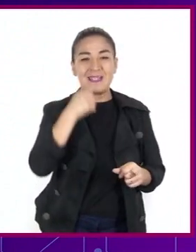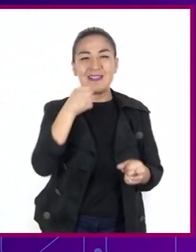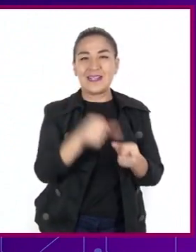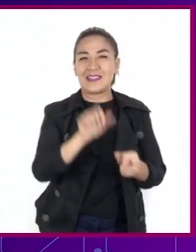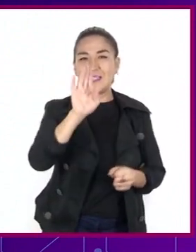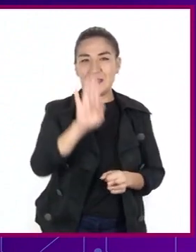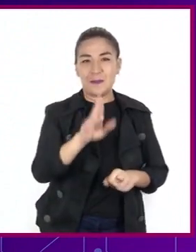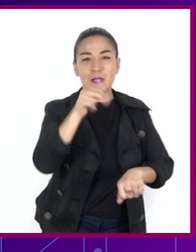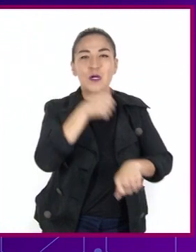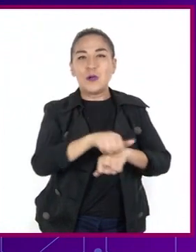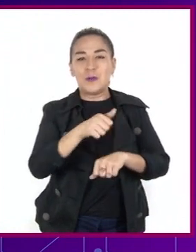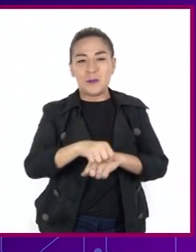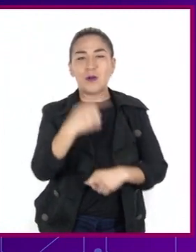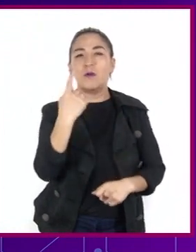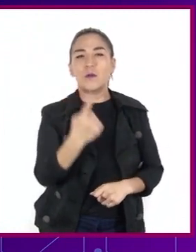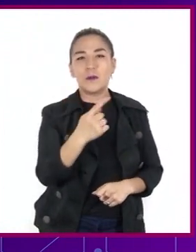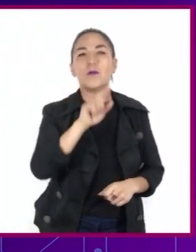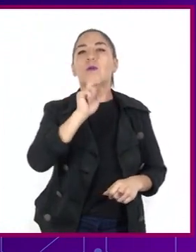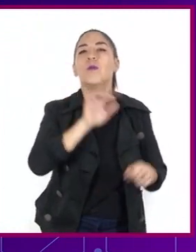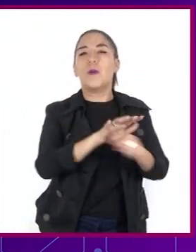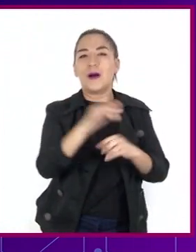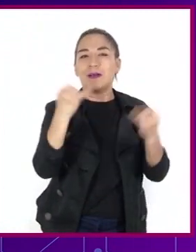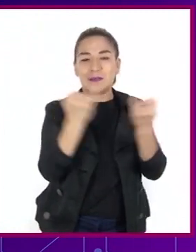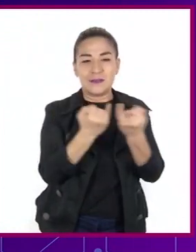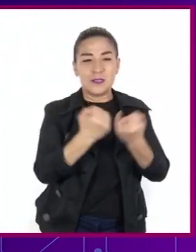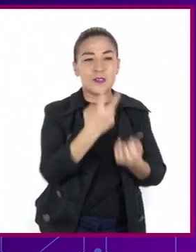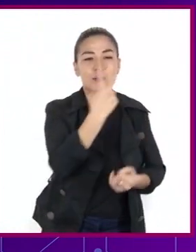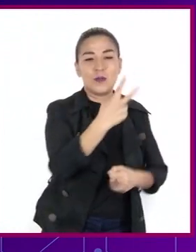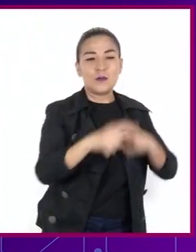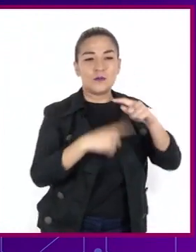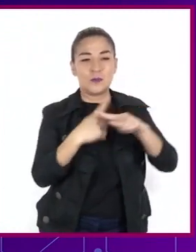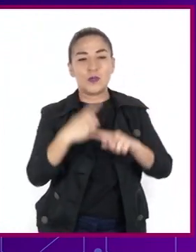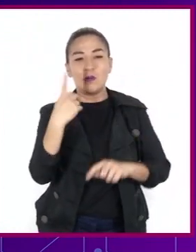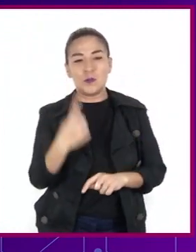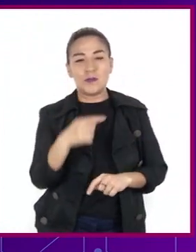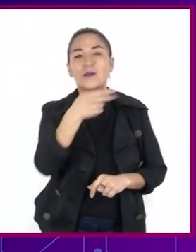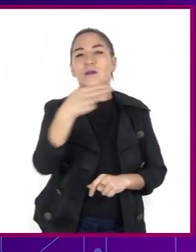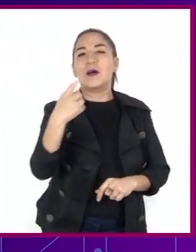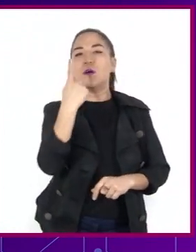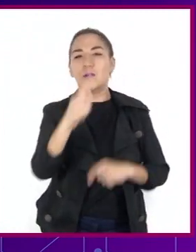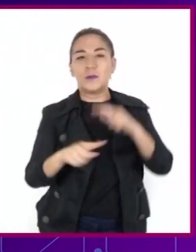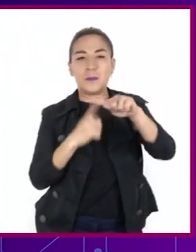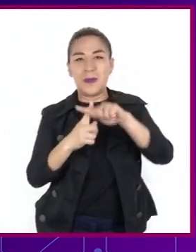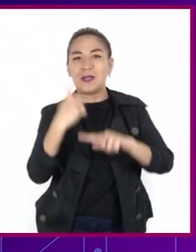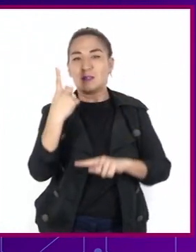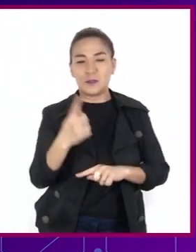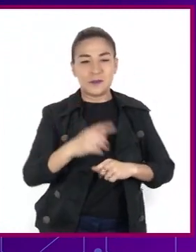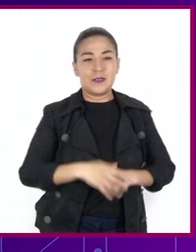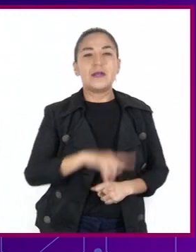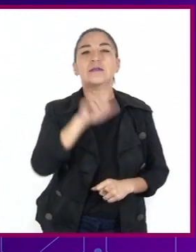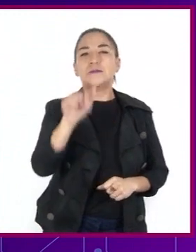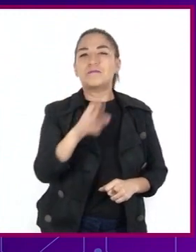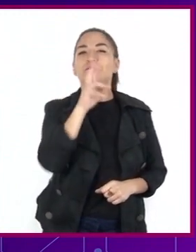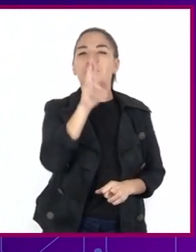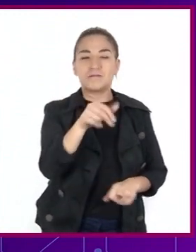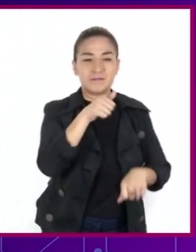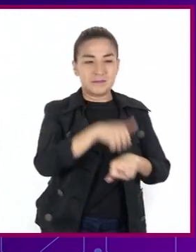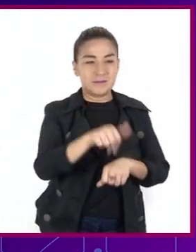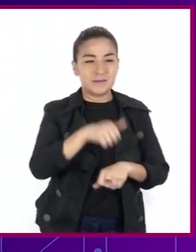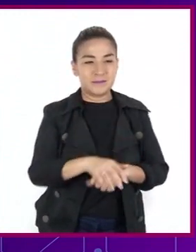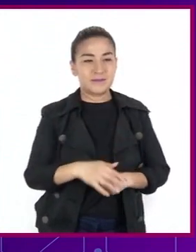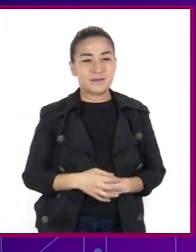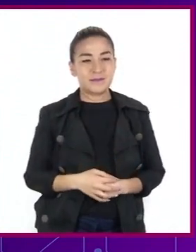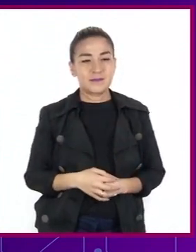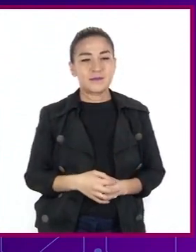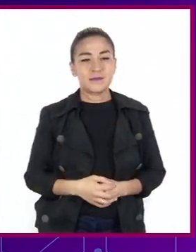número 1, tenemos la siguiente igualdad. 2 por 1 es igual a 1 más 1. Si resolvemos las operaciones,